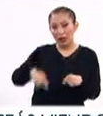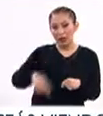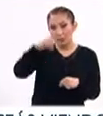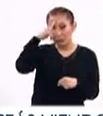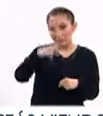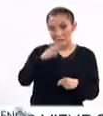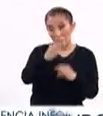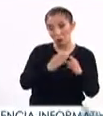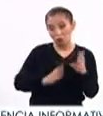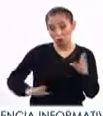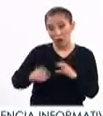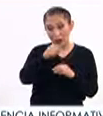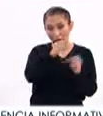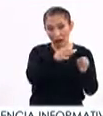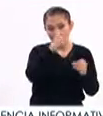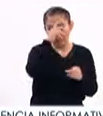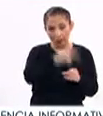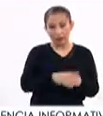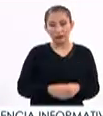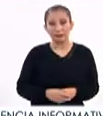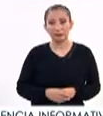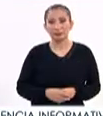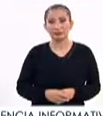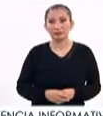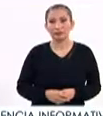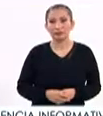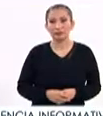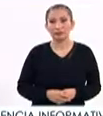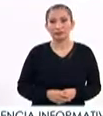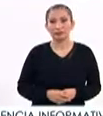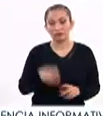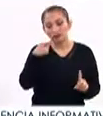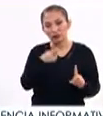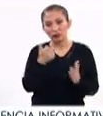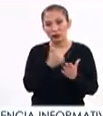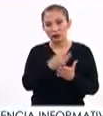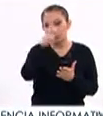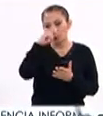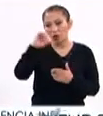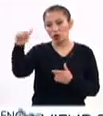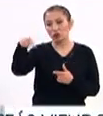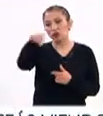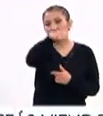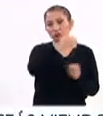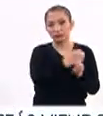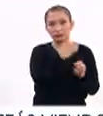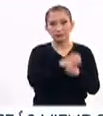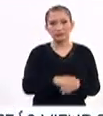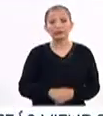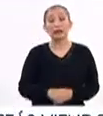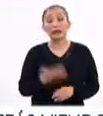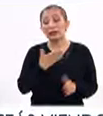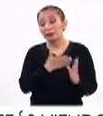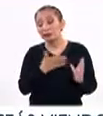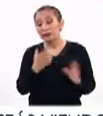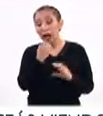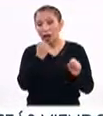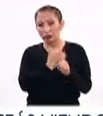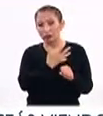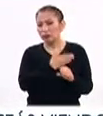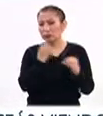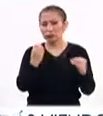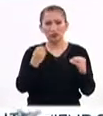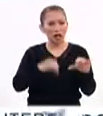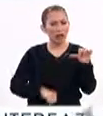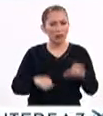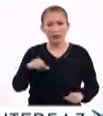en el mundo. Bueno, aquí en la oficina de México obviamente nuestro foco es la Ciudad de México y otros estados. Y a lo largo del año tenemos